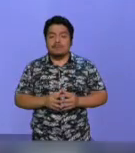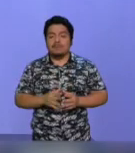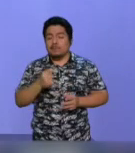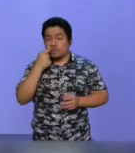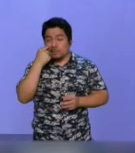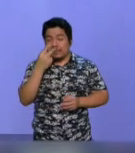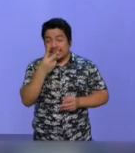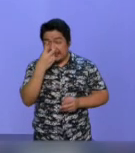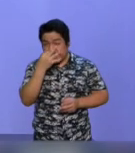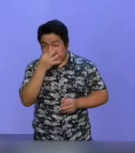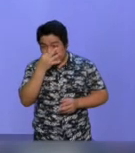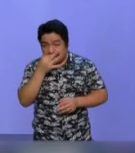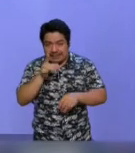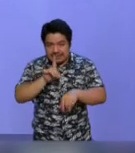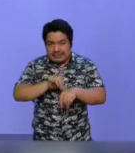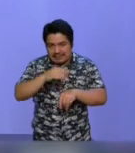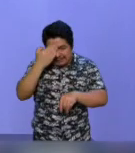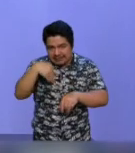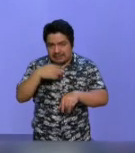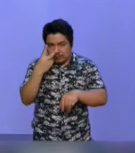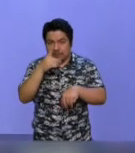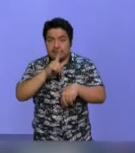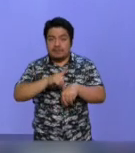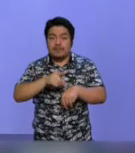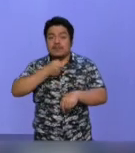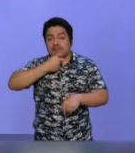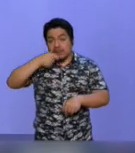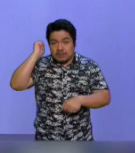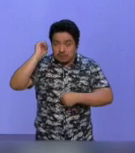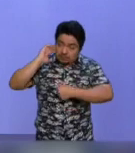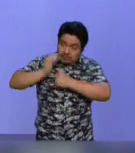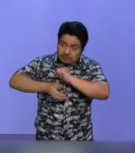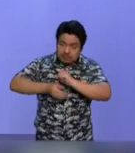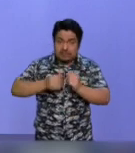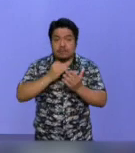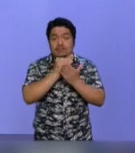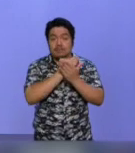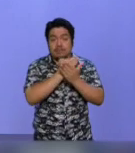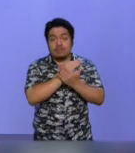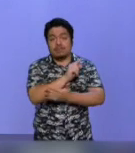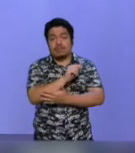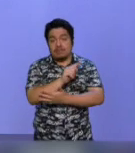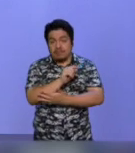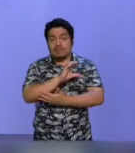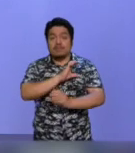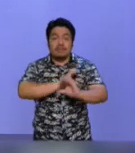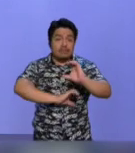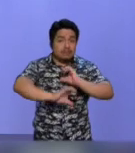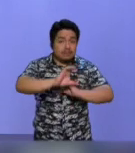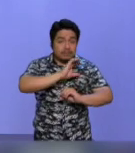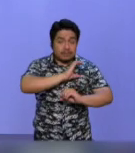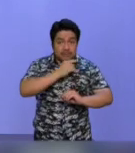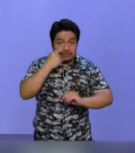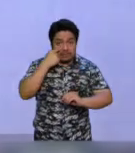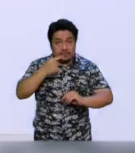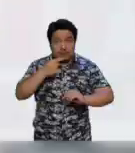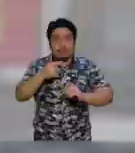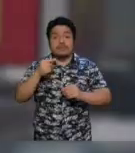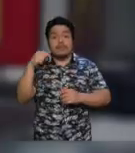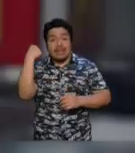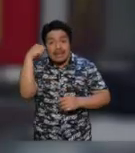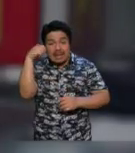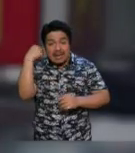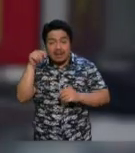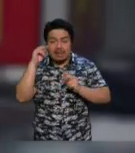Y mira, dos días de los cierres de campaña para la presidencia de nuestro país, la candidata de Morena, PT y Partido Verde, Claudia Sheinbaum, estuvo de gira en